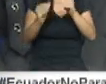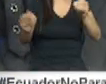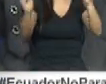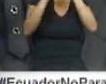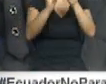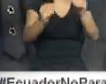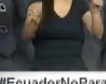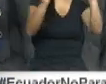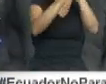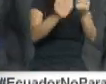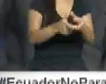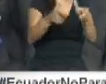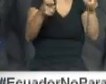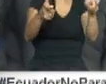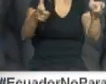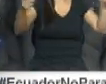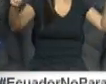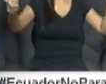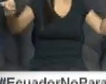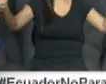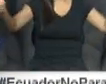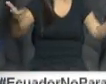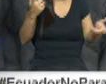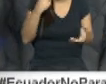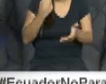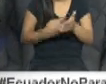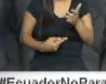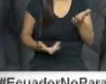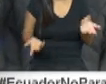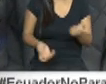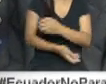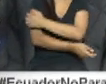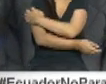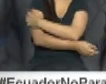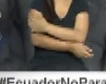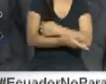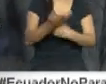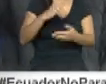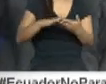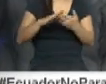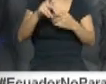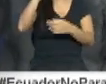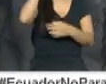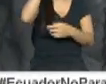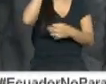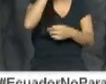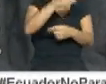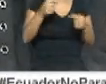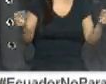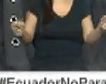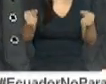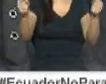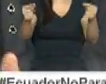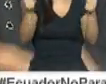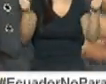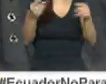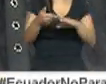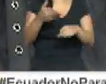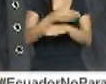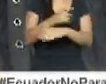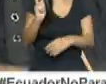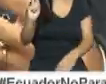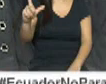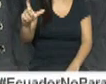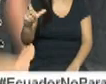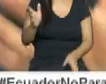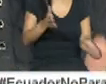etcétera, con un ejército profesional. Bastante profesional. Muy bien preparado. Muy bien preparado. Uh-huh. ¿No? Caro, ¿no? Porque tener un modelo numéricamente